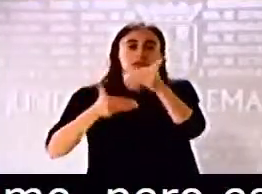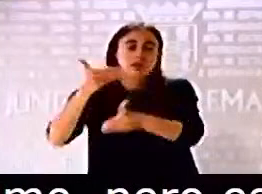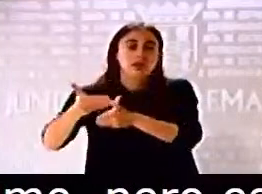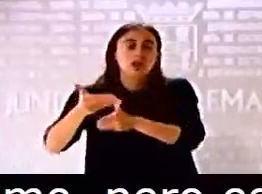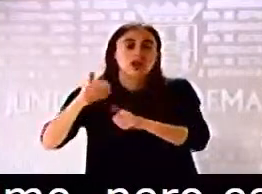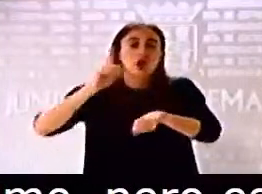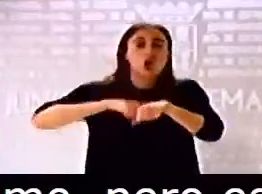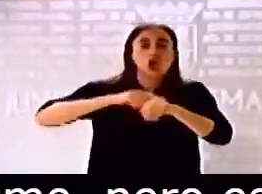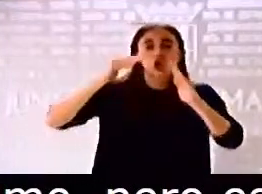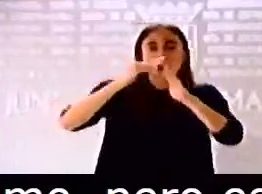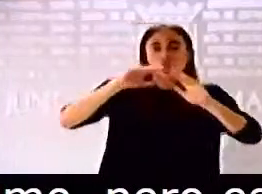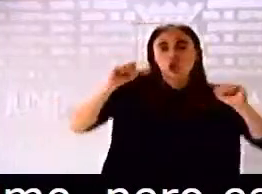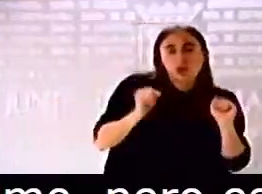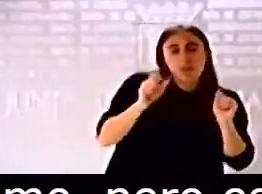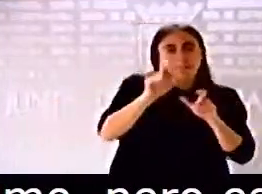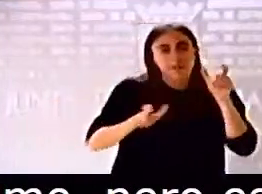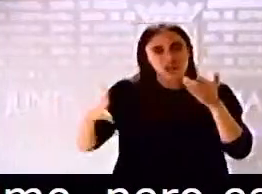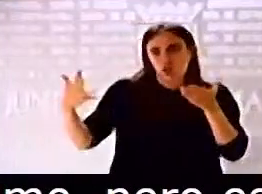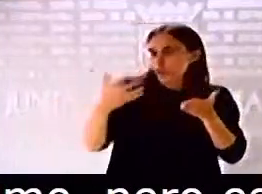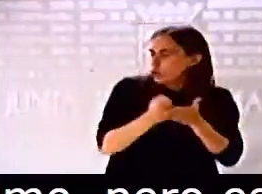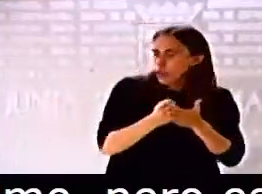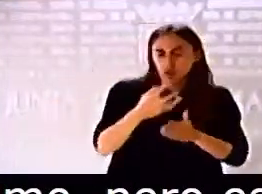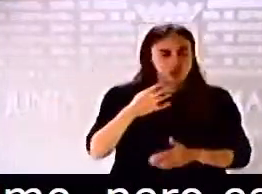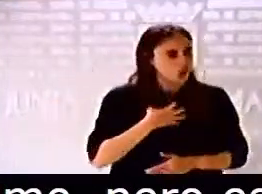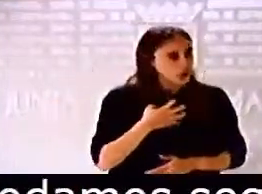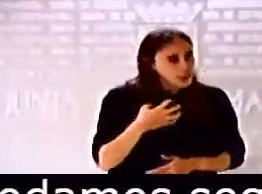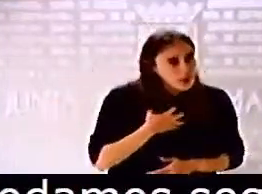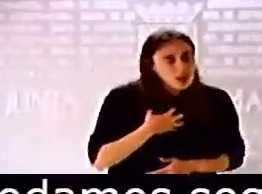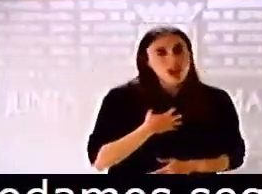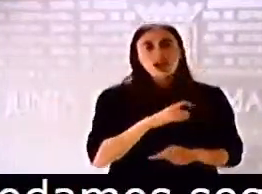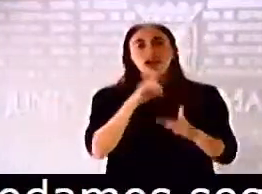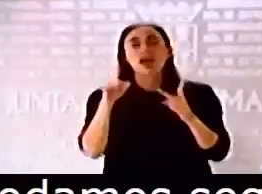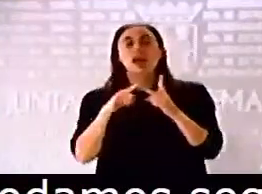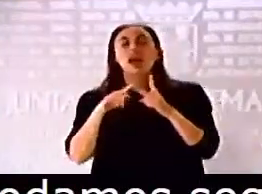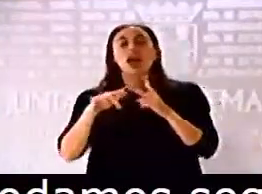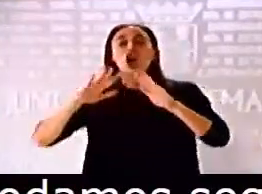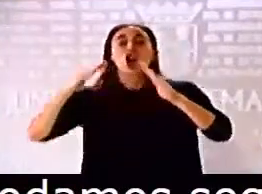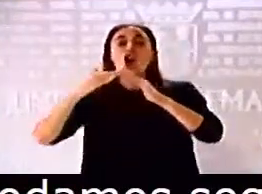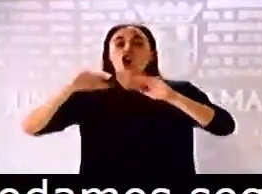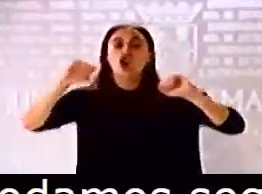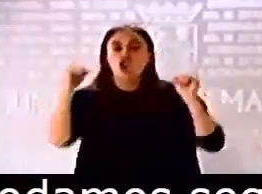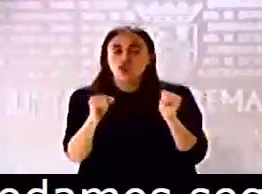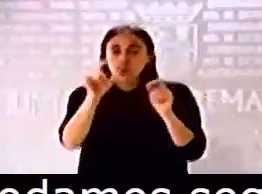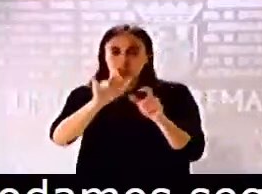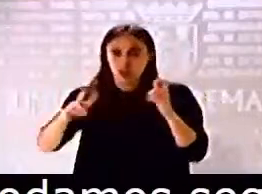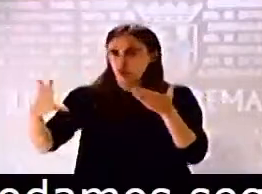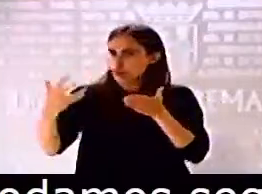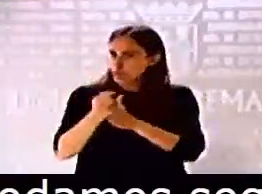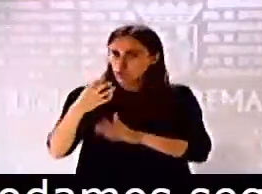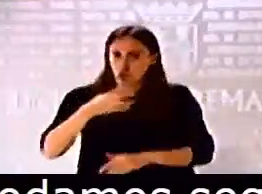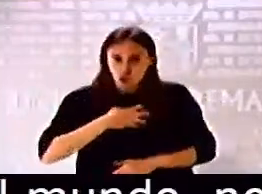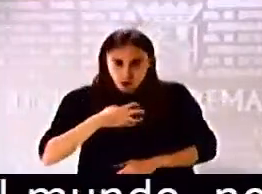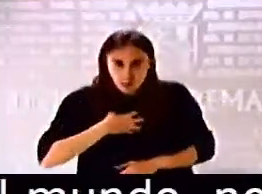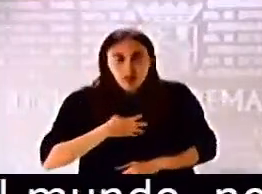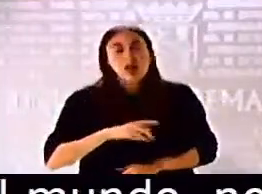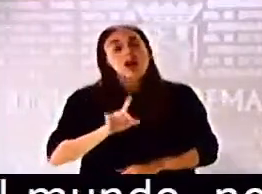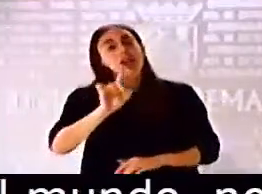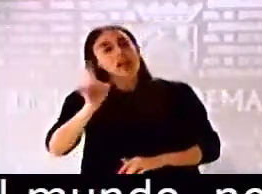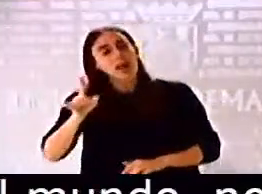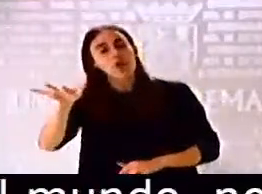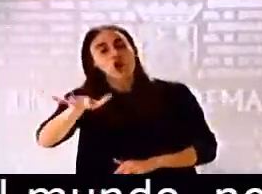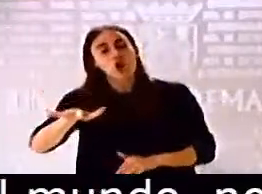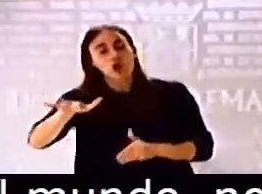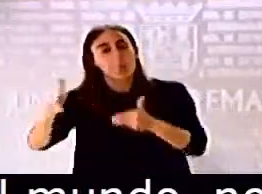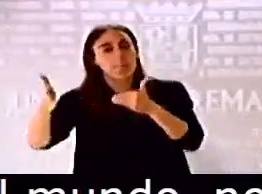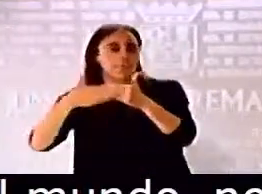queda para todo el mundo. No podremos hacer confinamientos de todo el mundo y, desde luego, lo que no podremos hacer es cierres